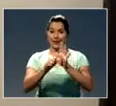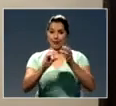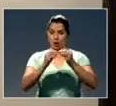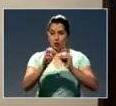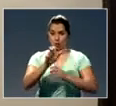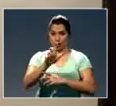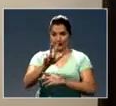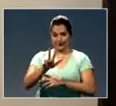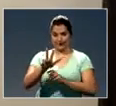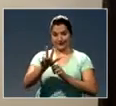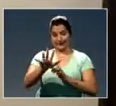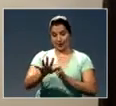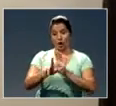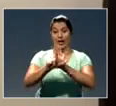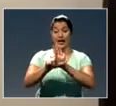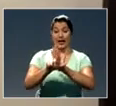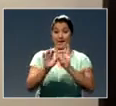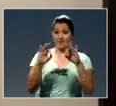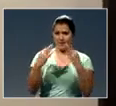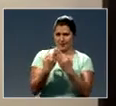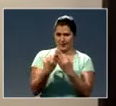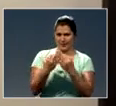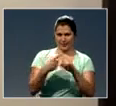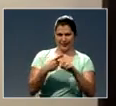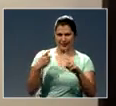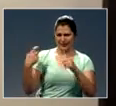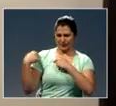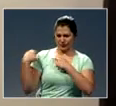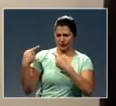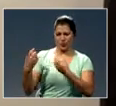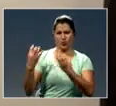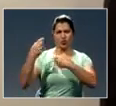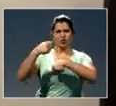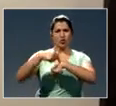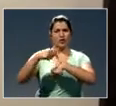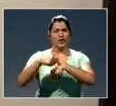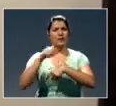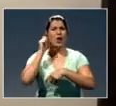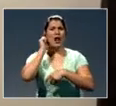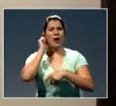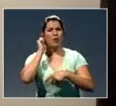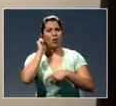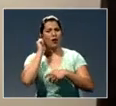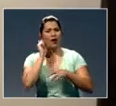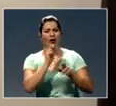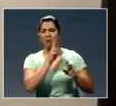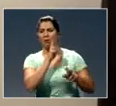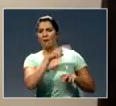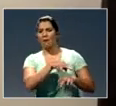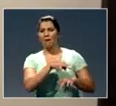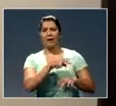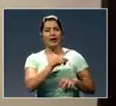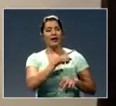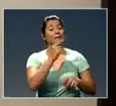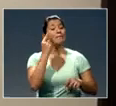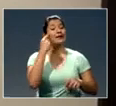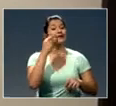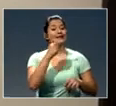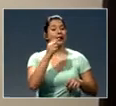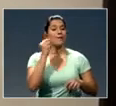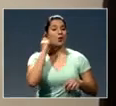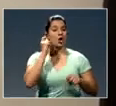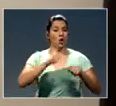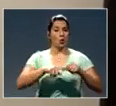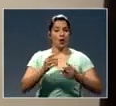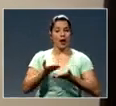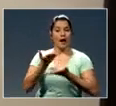35 del Código de Familia. Desde muchísimos años las mujeres hemos sido invisibilizadas con nuestro aporte al hogar. Hoy es una realidad que se